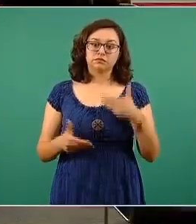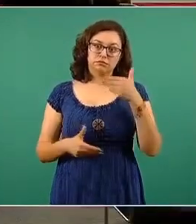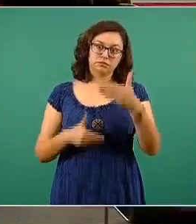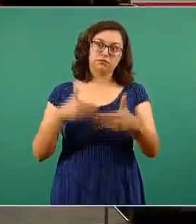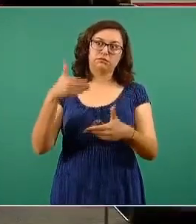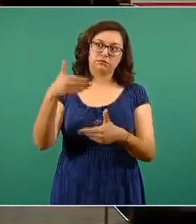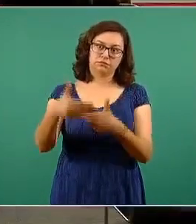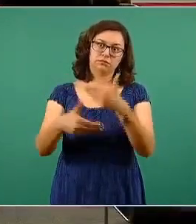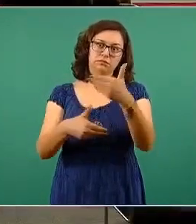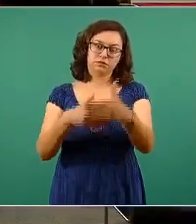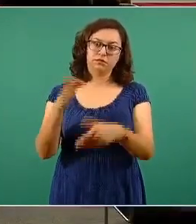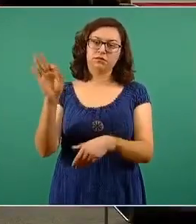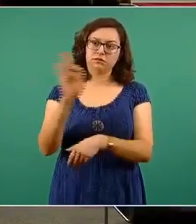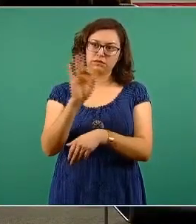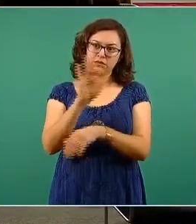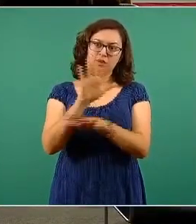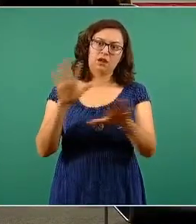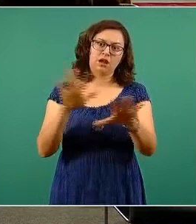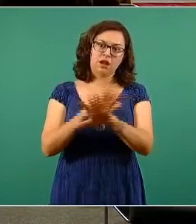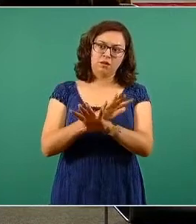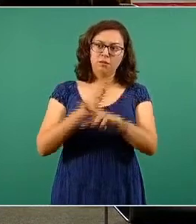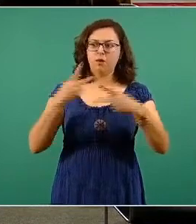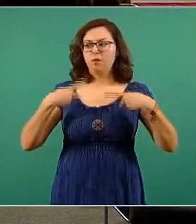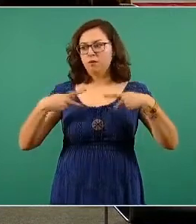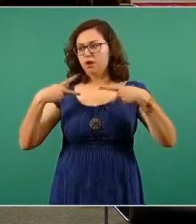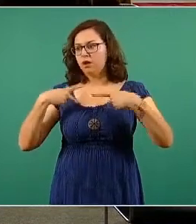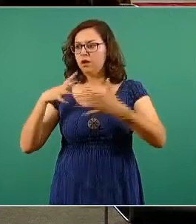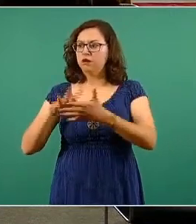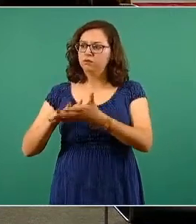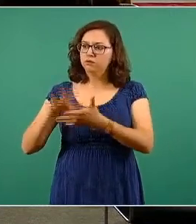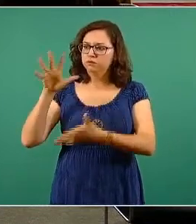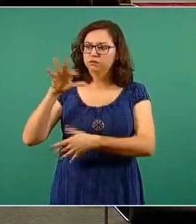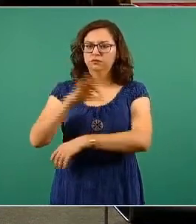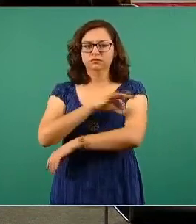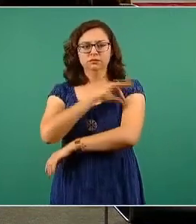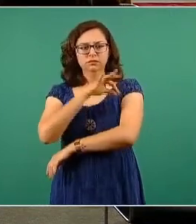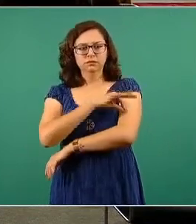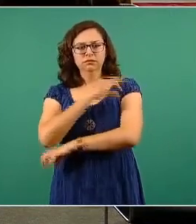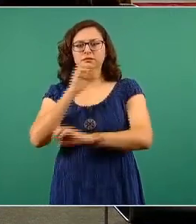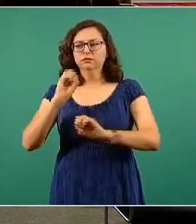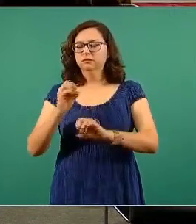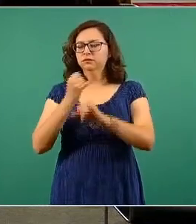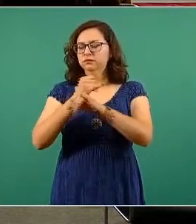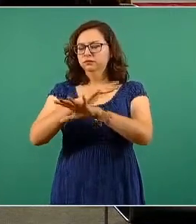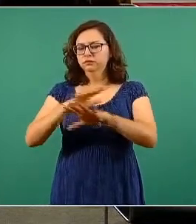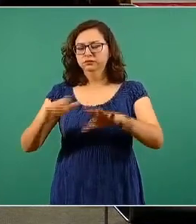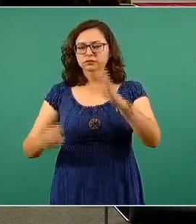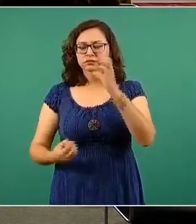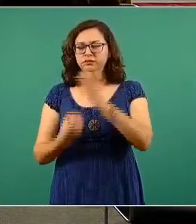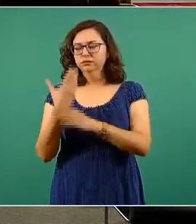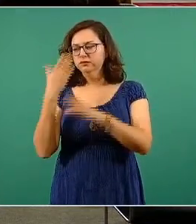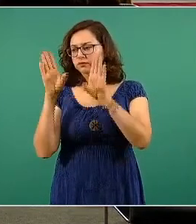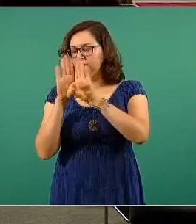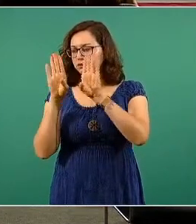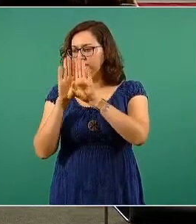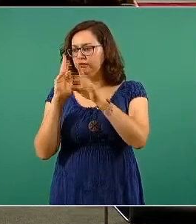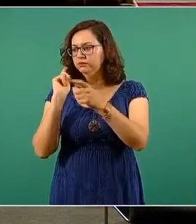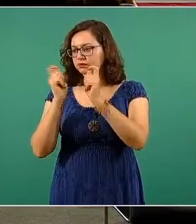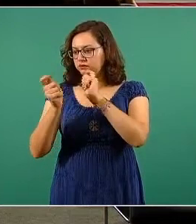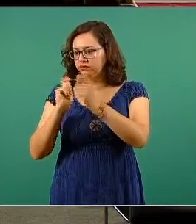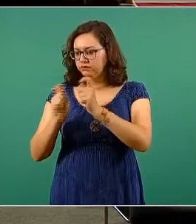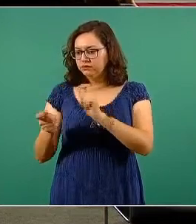en siguientes semanas, que cuando se tenga mayor evidencia o cuando se tenga nueva información al respecto de